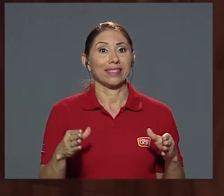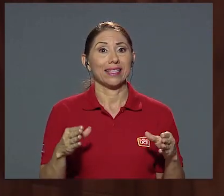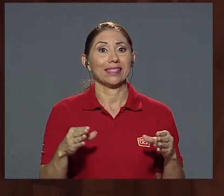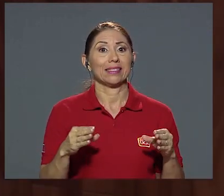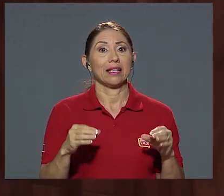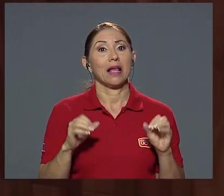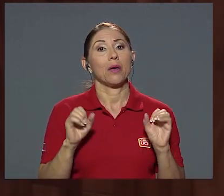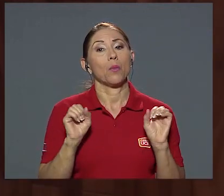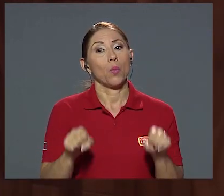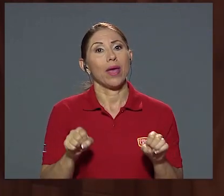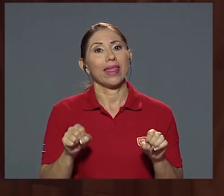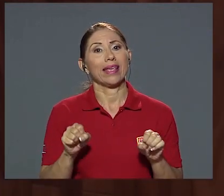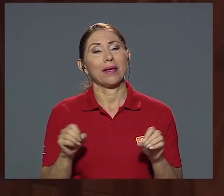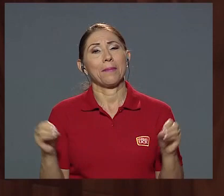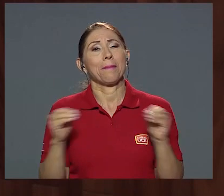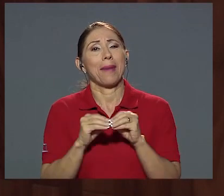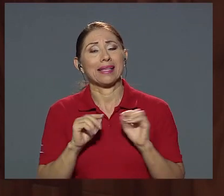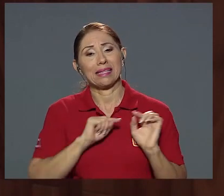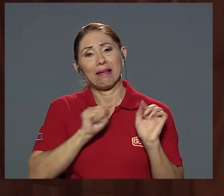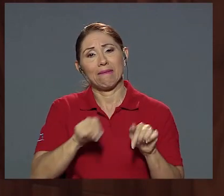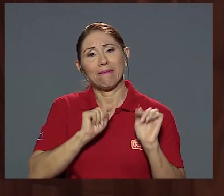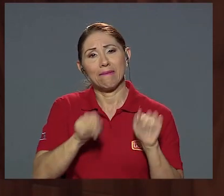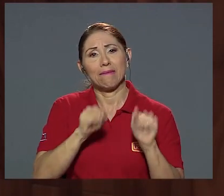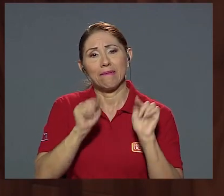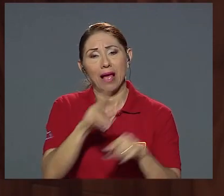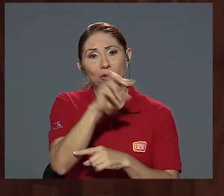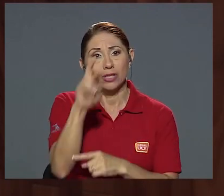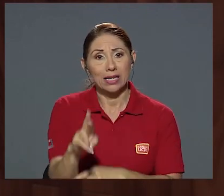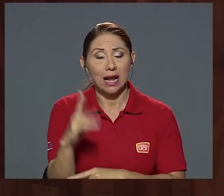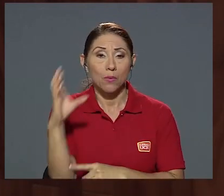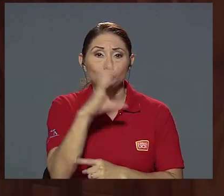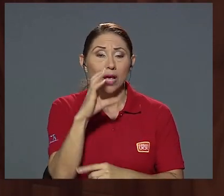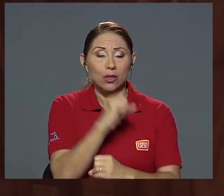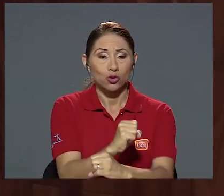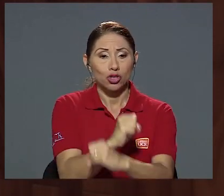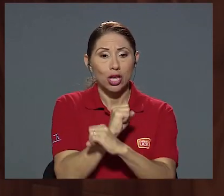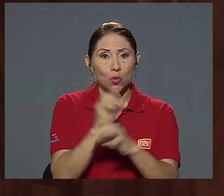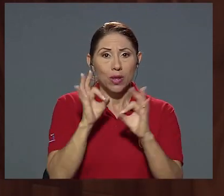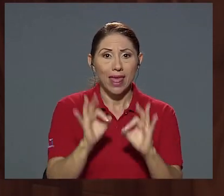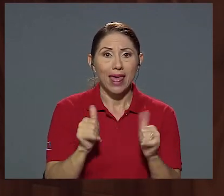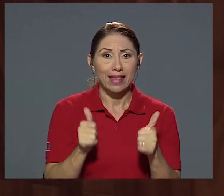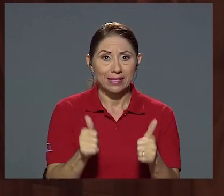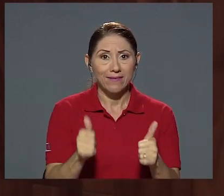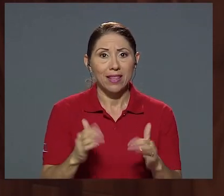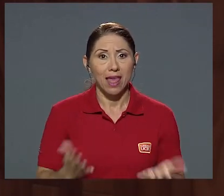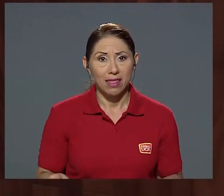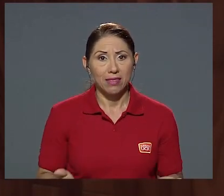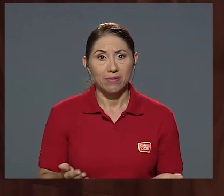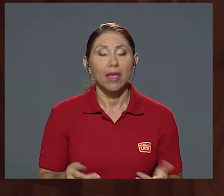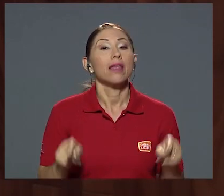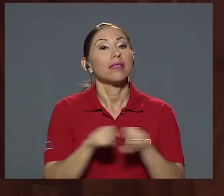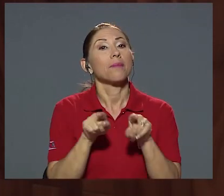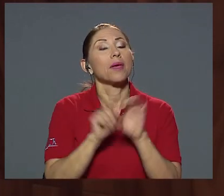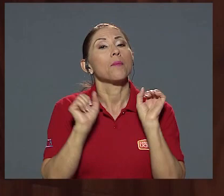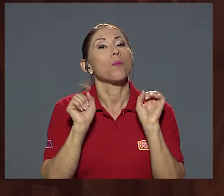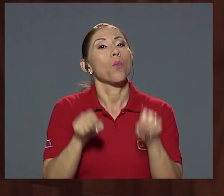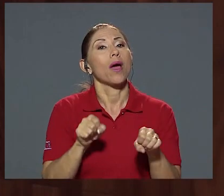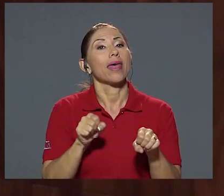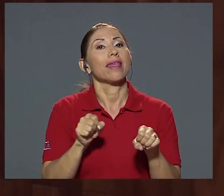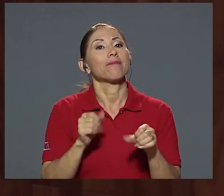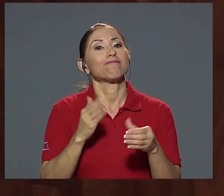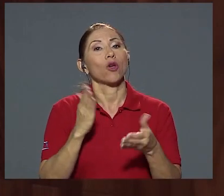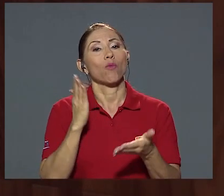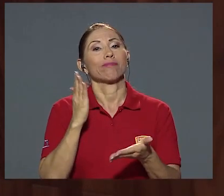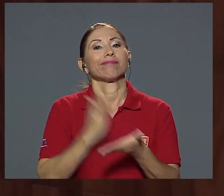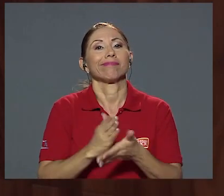nicaragüenses hacia Costa Rica, buscando estabilidad, seguridad, etc. Podría también afectar el libre tránsito de mercadería